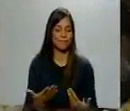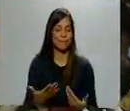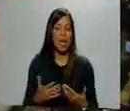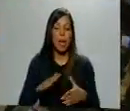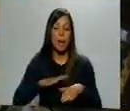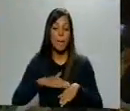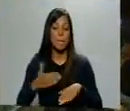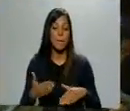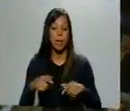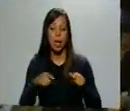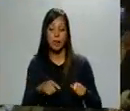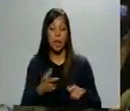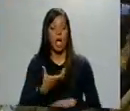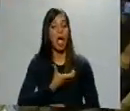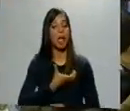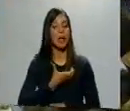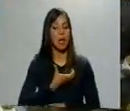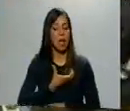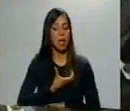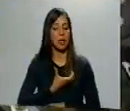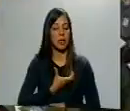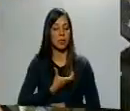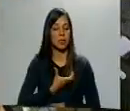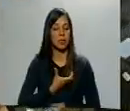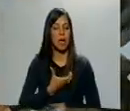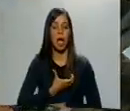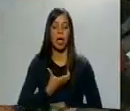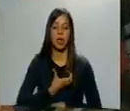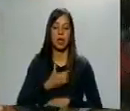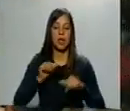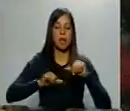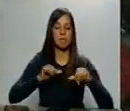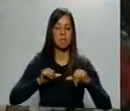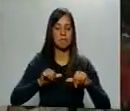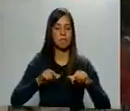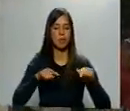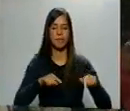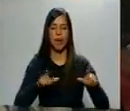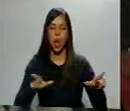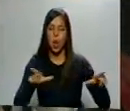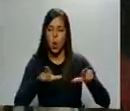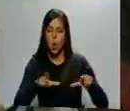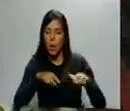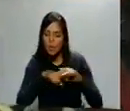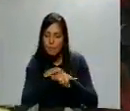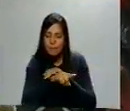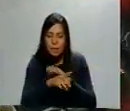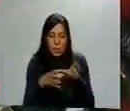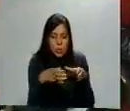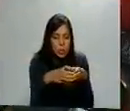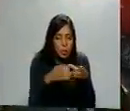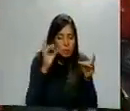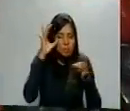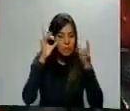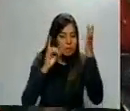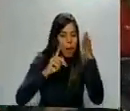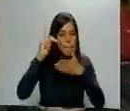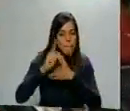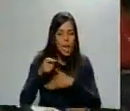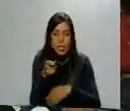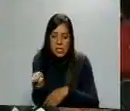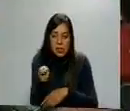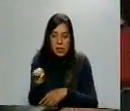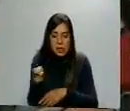porque se han convertido en focos de perturbación,